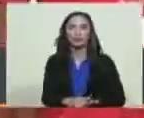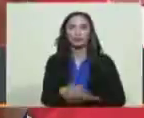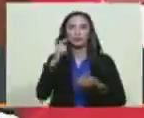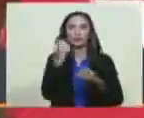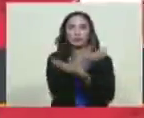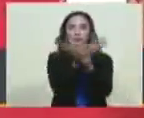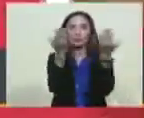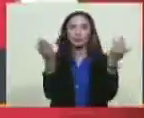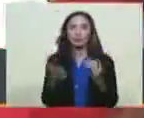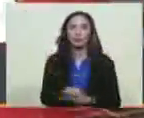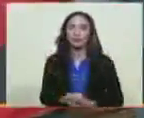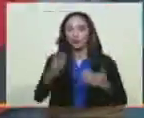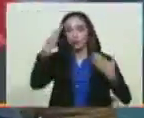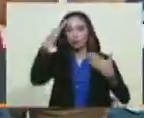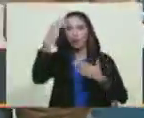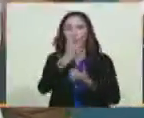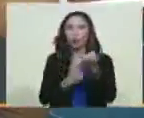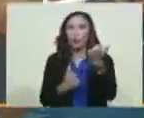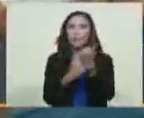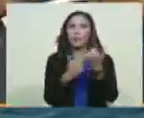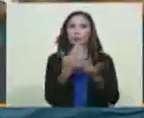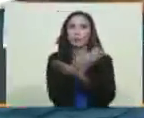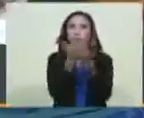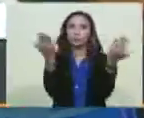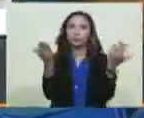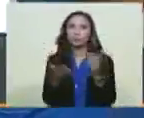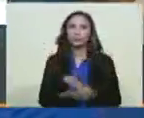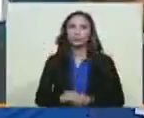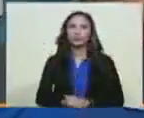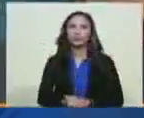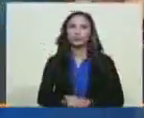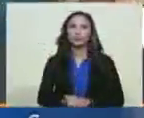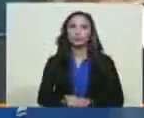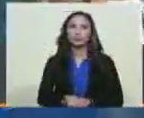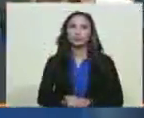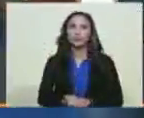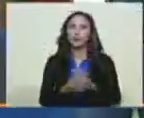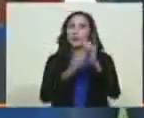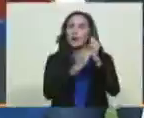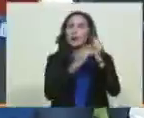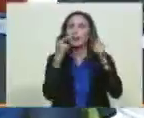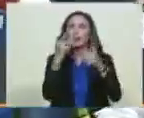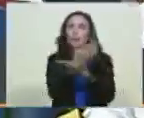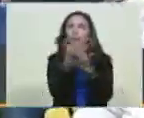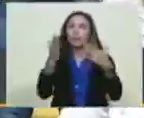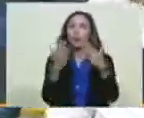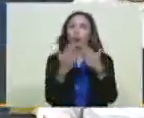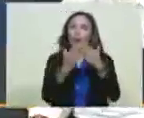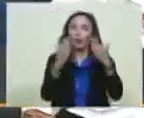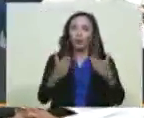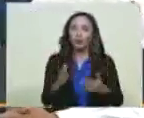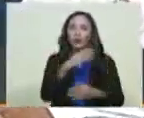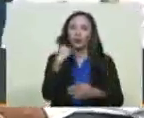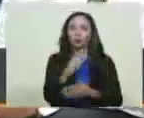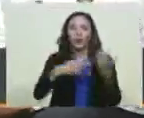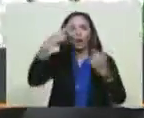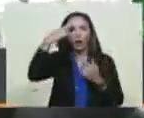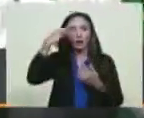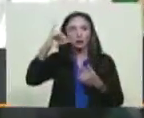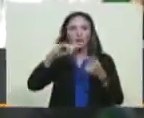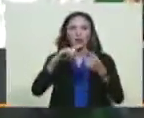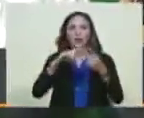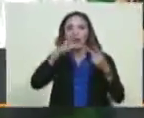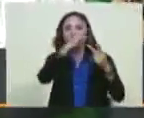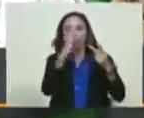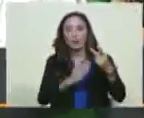saludos solidarios y revolucionarios líderes estudiantiles juveniles de haití de